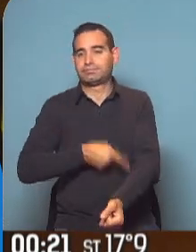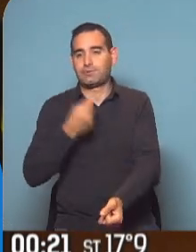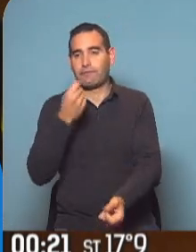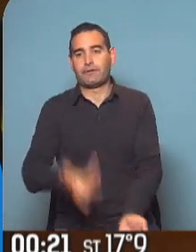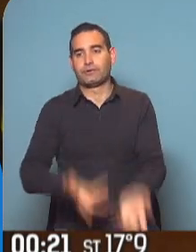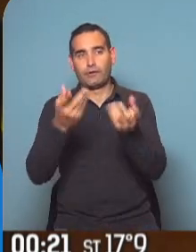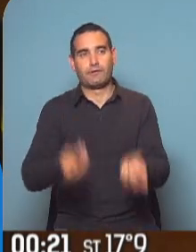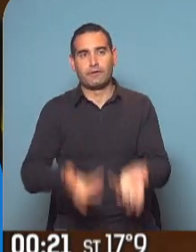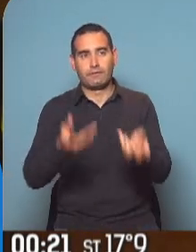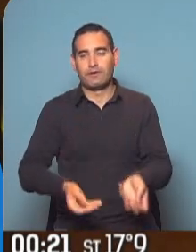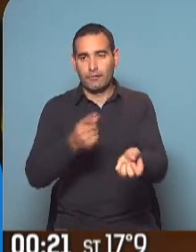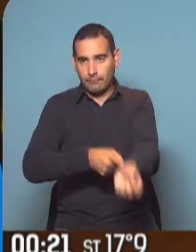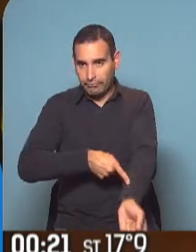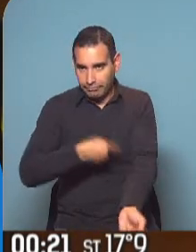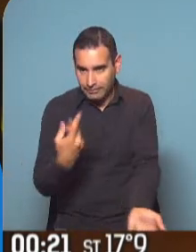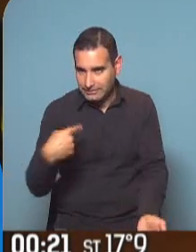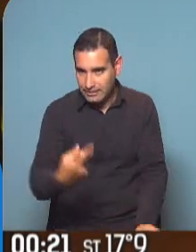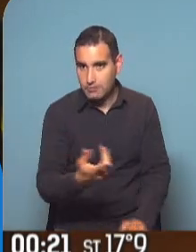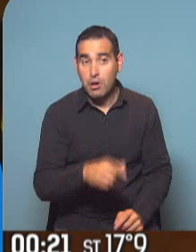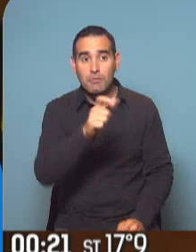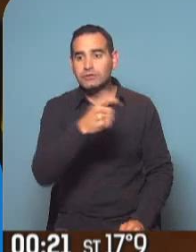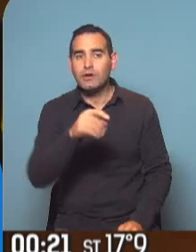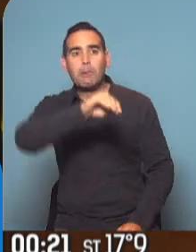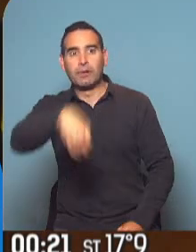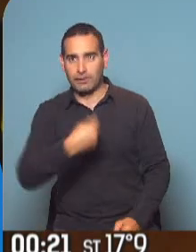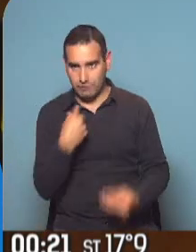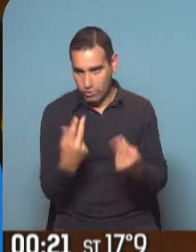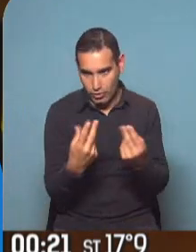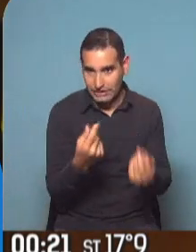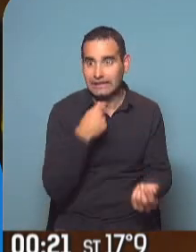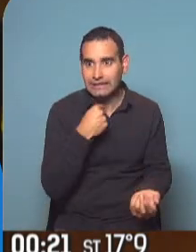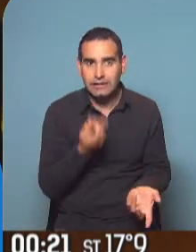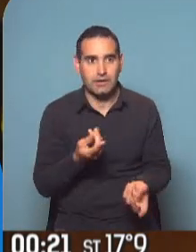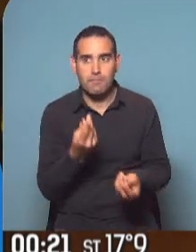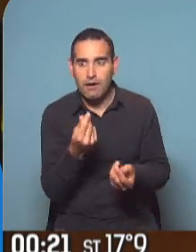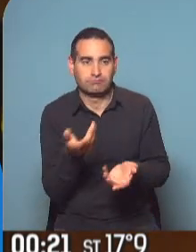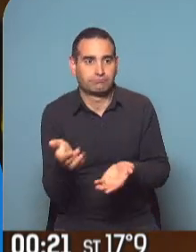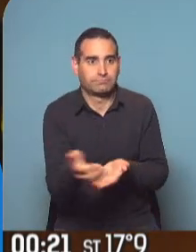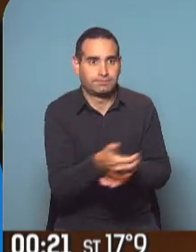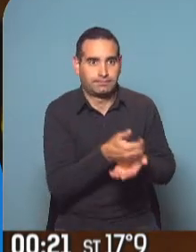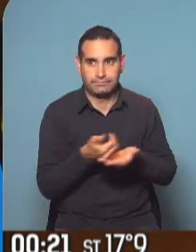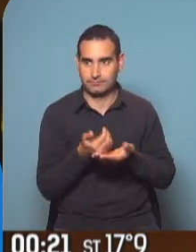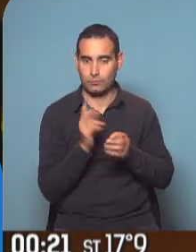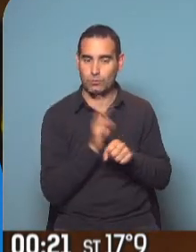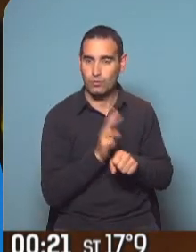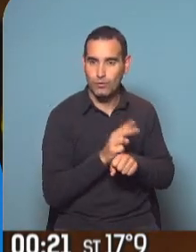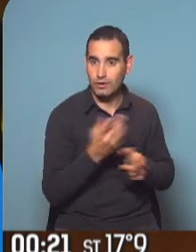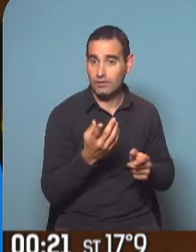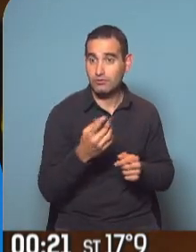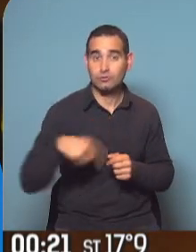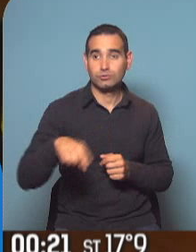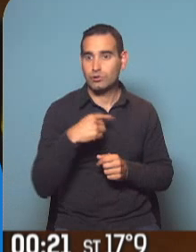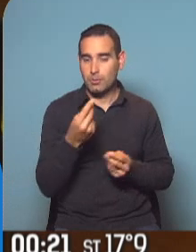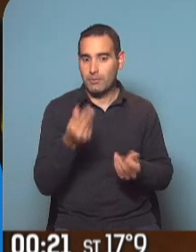todo el mundo no quiere perder, quiere recuperar cada vez lo de atrás, sí. Con lo cual nosotros siempre aumentamos el